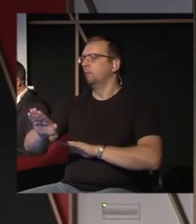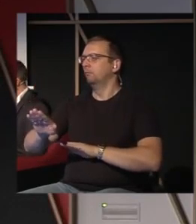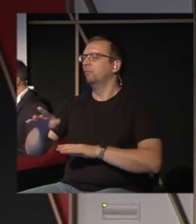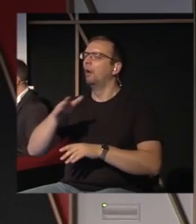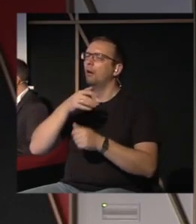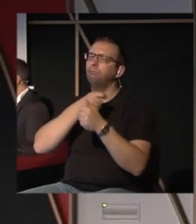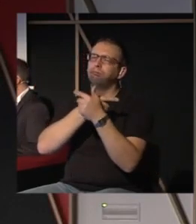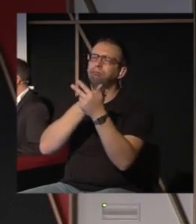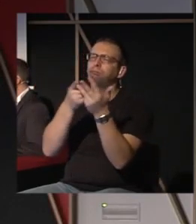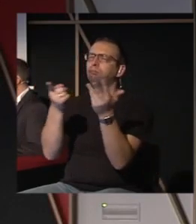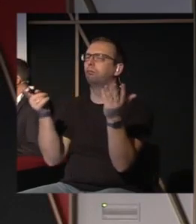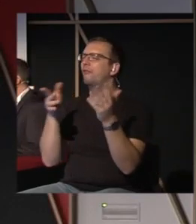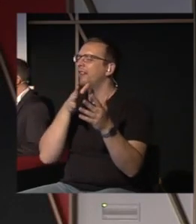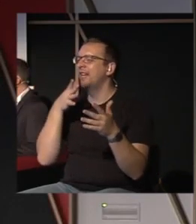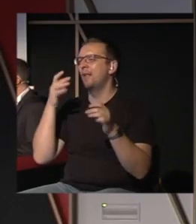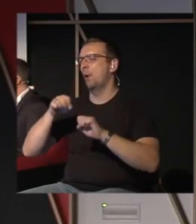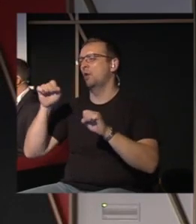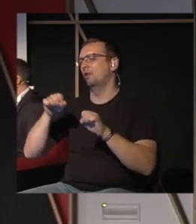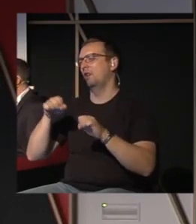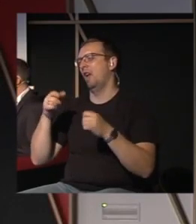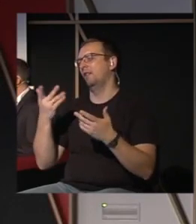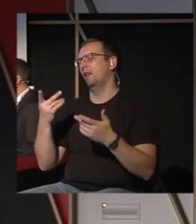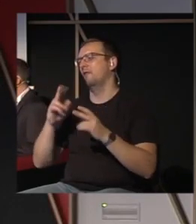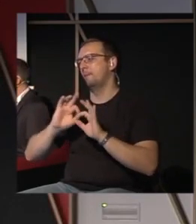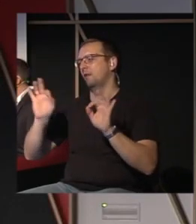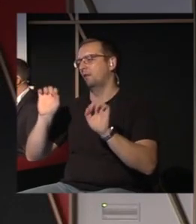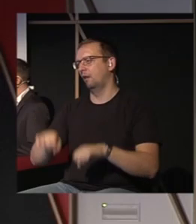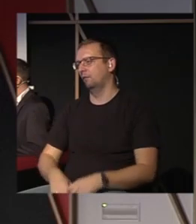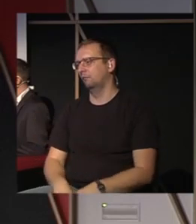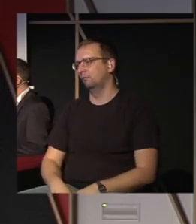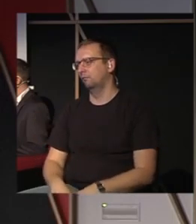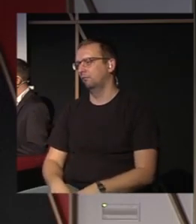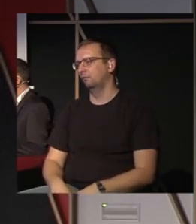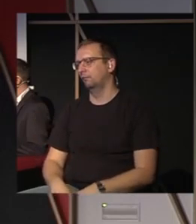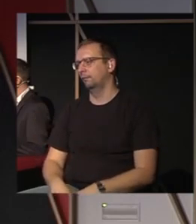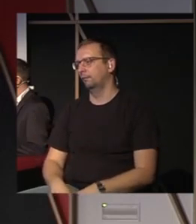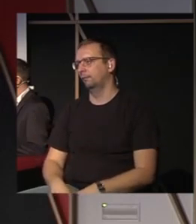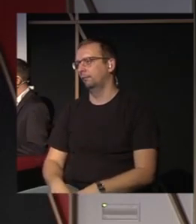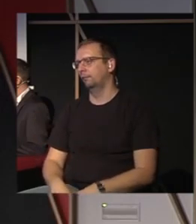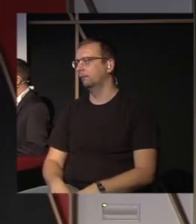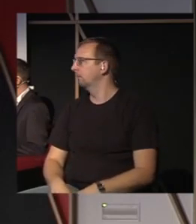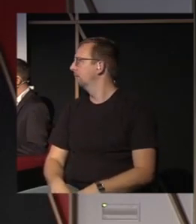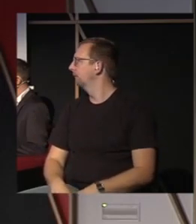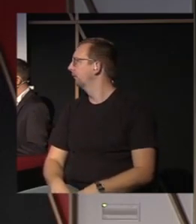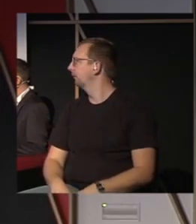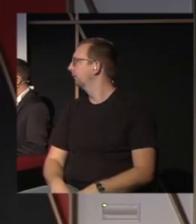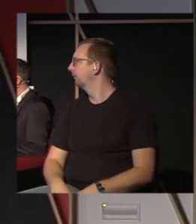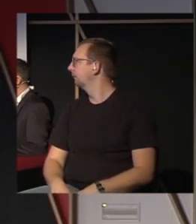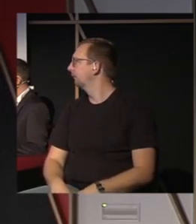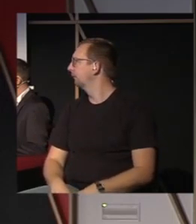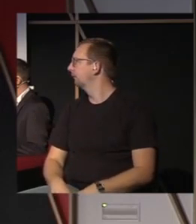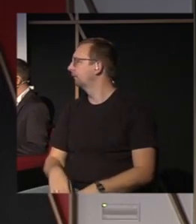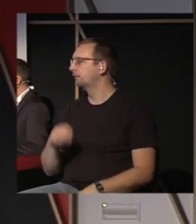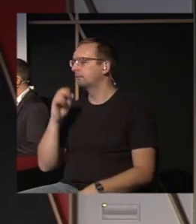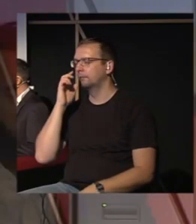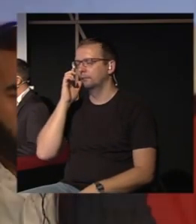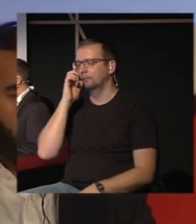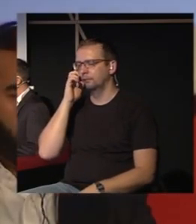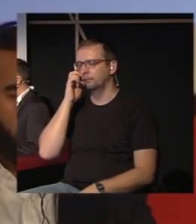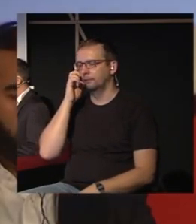Pues como he dicho, ¿no? Yo llevo dos años y anteriormente no había tenido contacto de